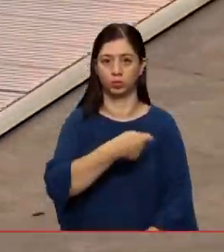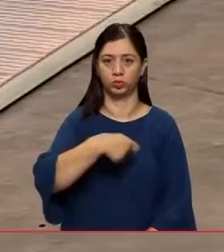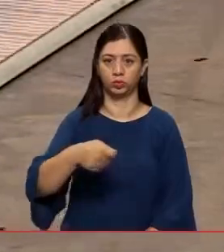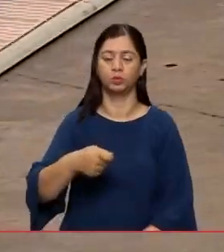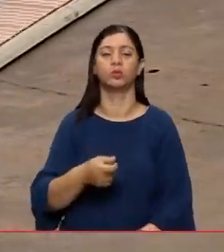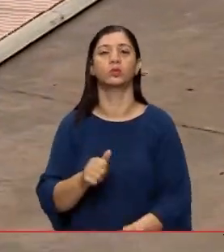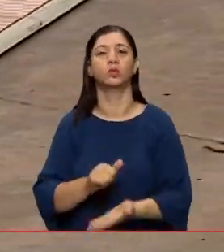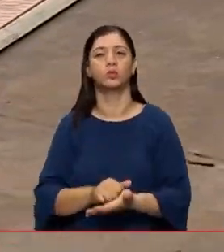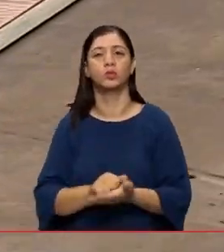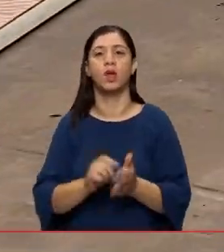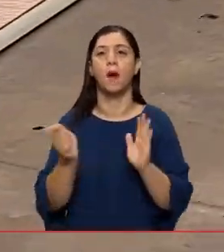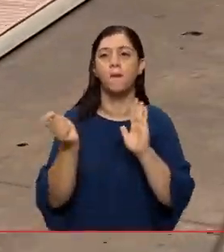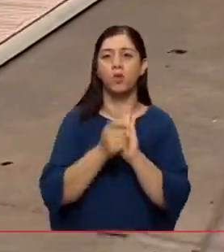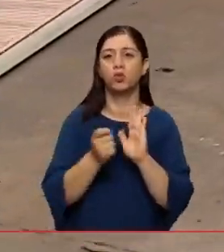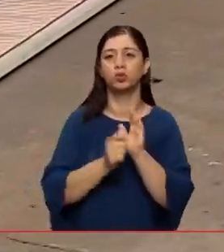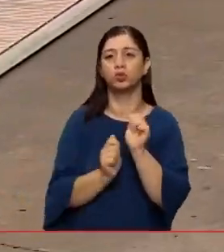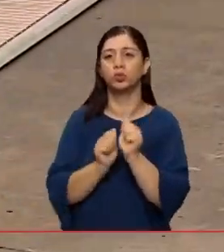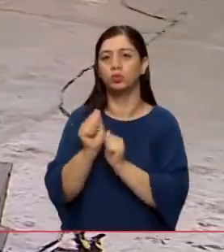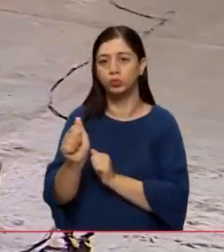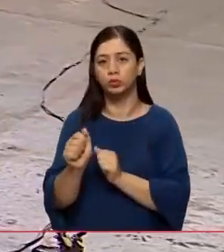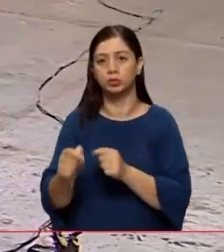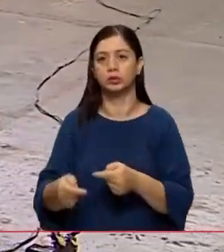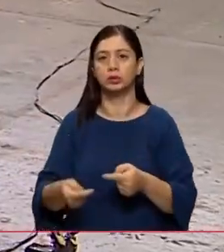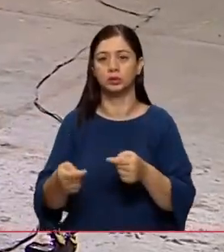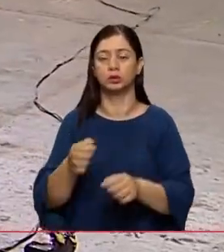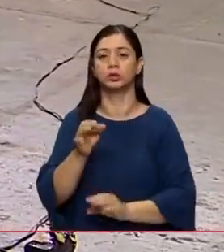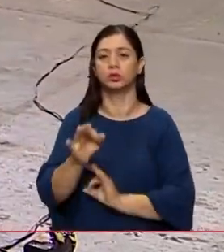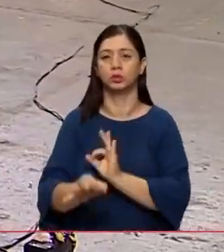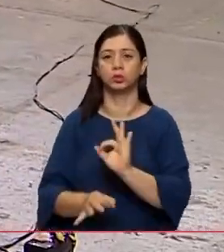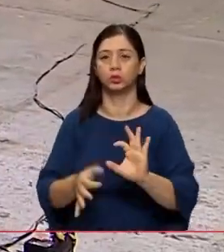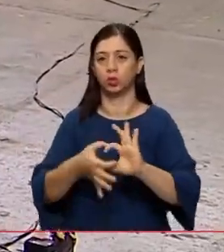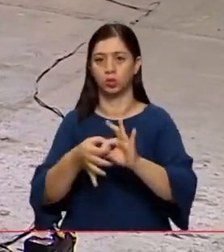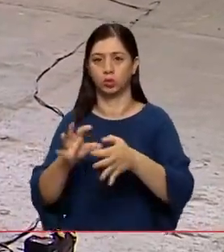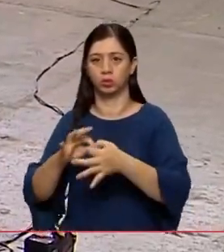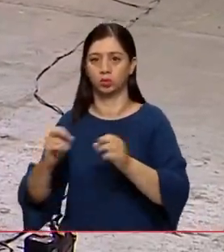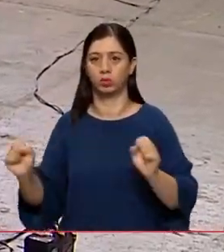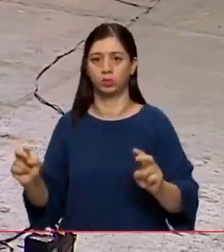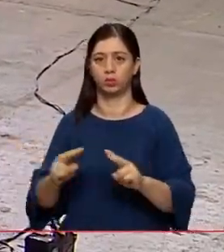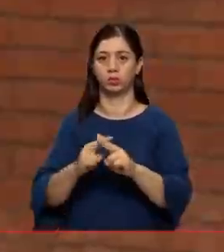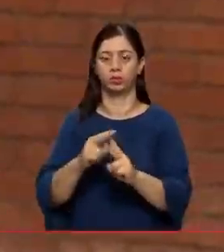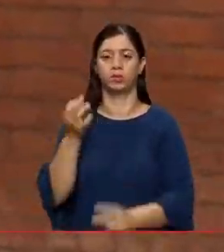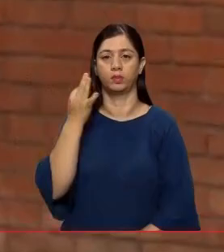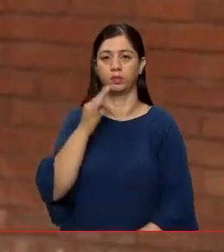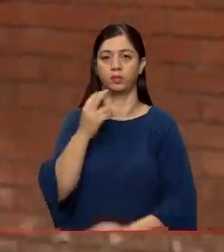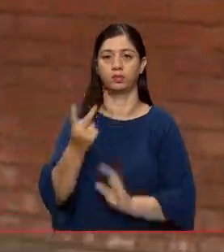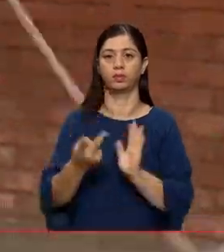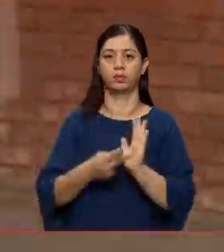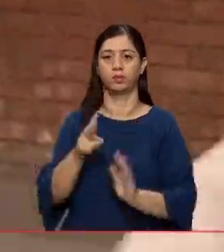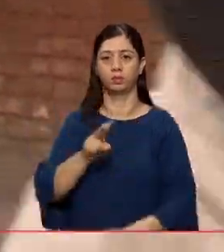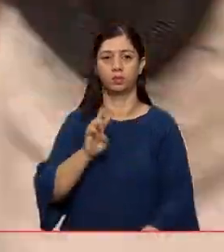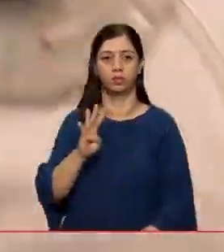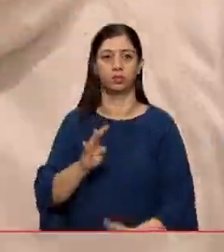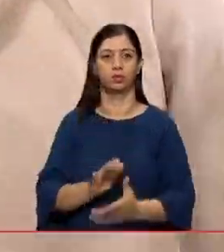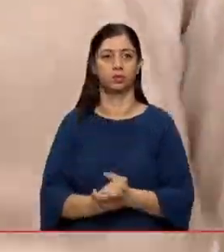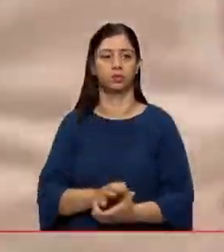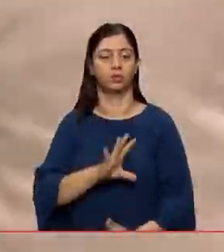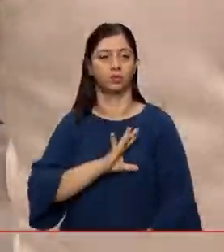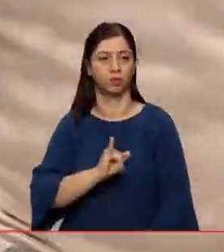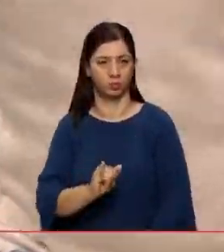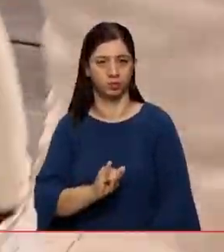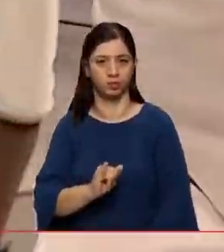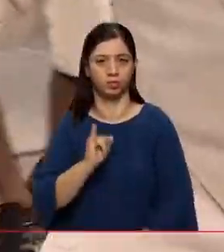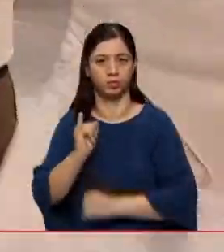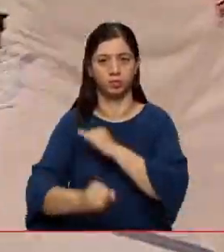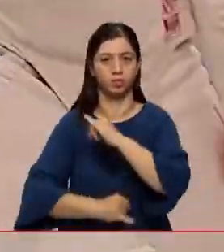que otorga puntos para la clasificación a los Juegos Olímpicos de París 2024. Cali alberga de nuevo una competencia internacional con